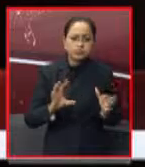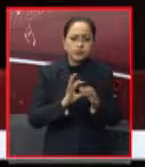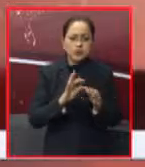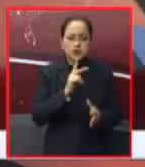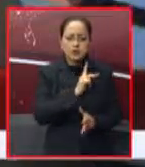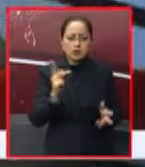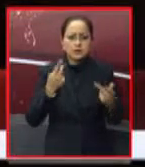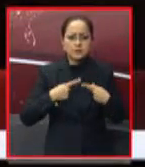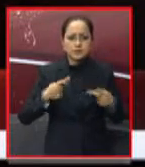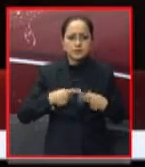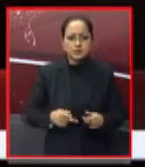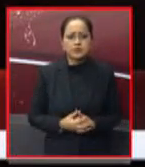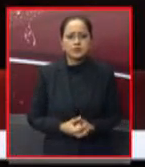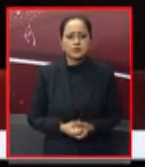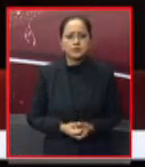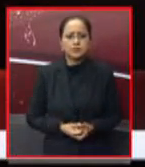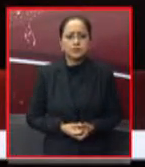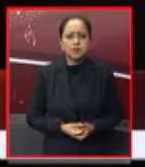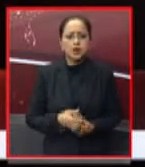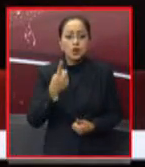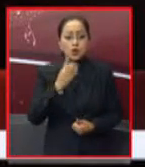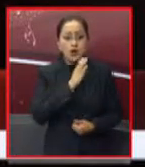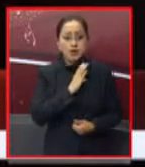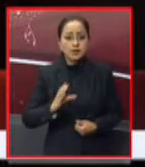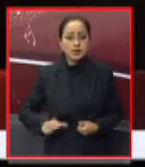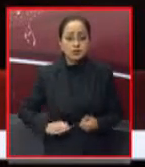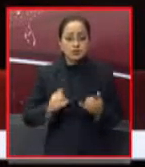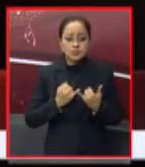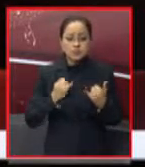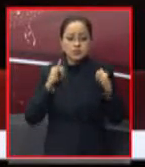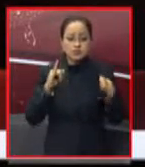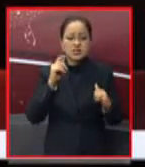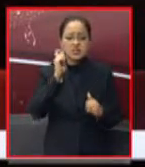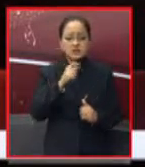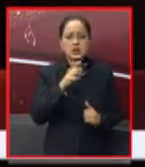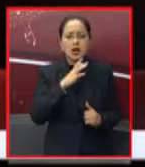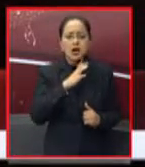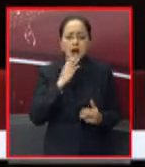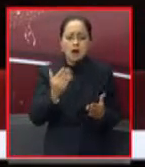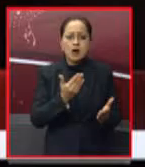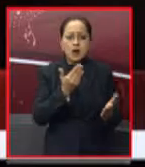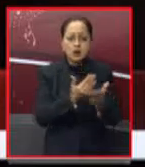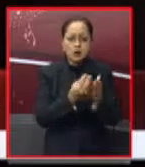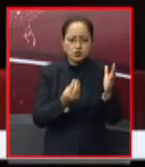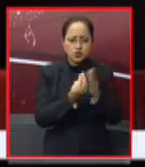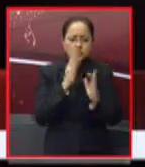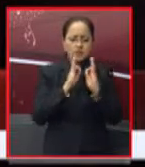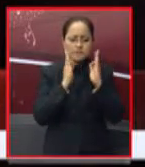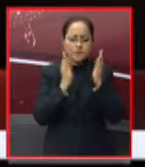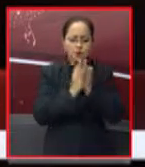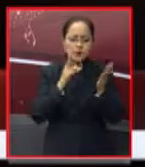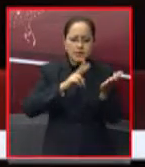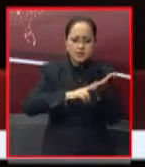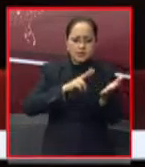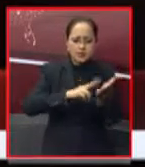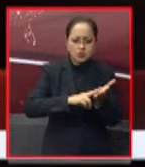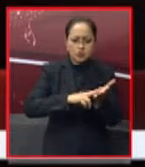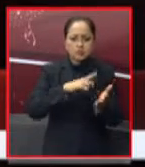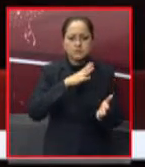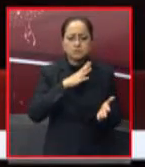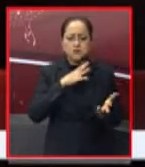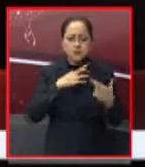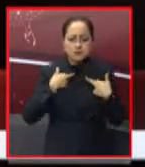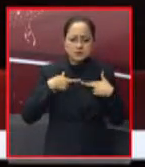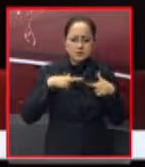ciudadanos. Un candidato independiente es un candidato que propone un nuevo esquema de valores y mecanismos de